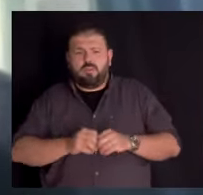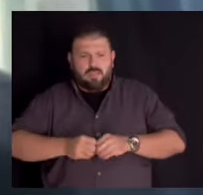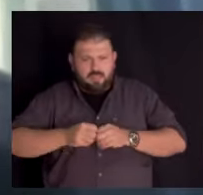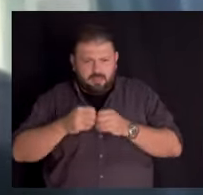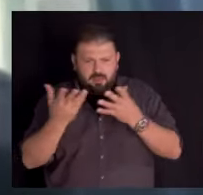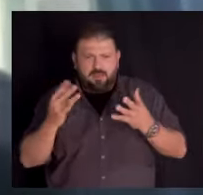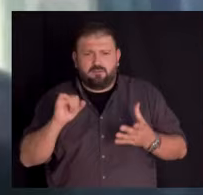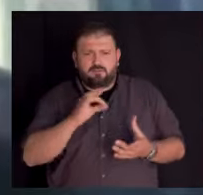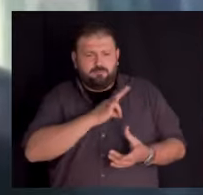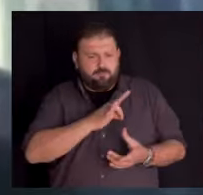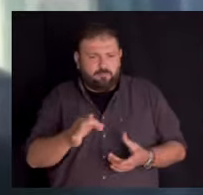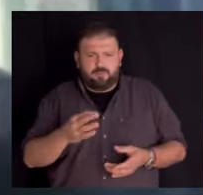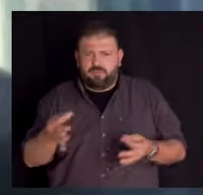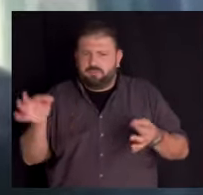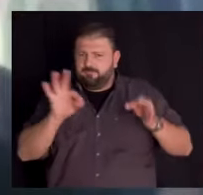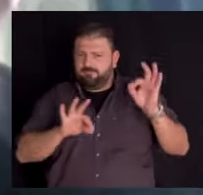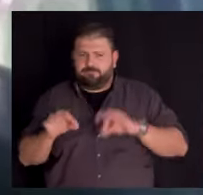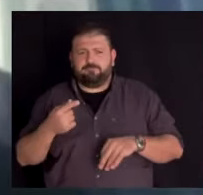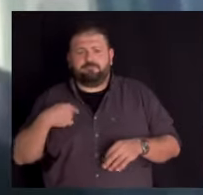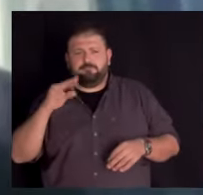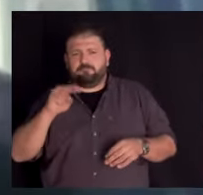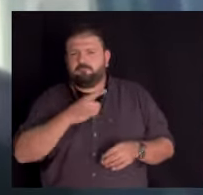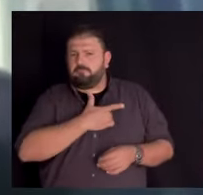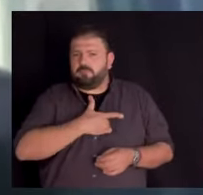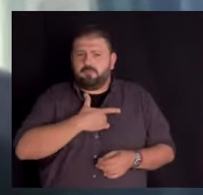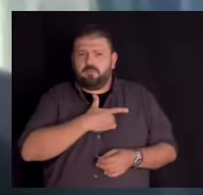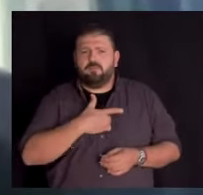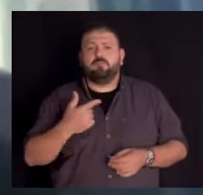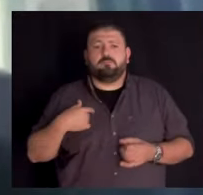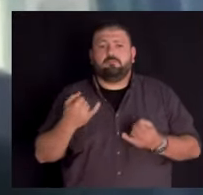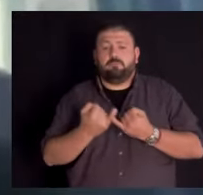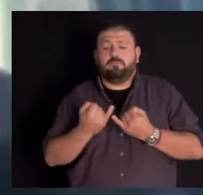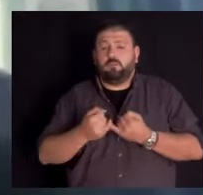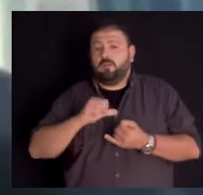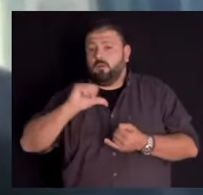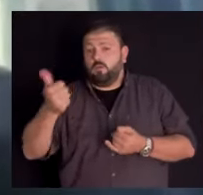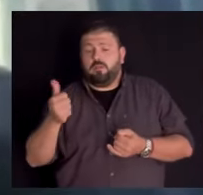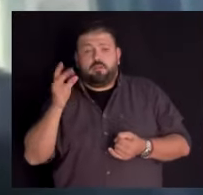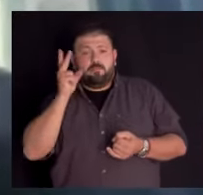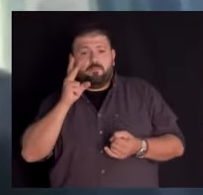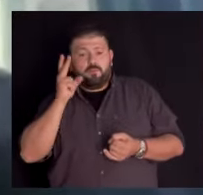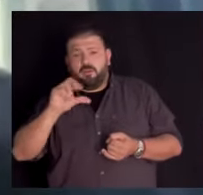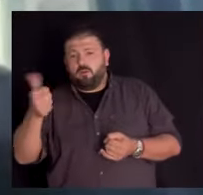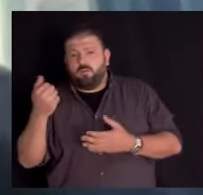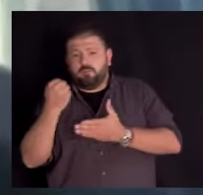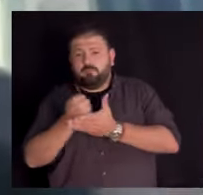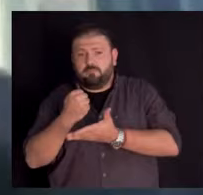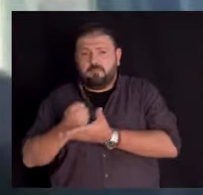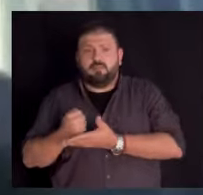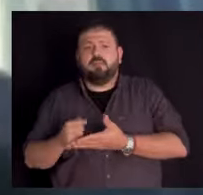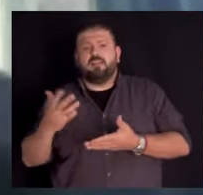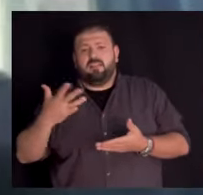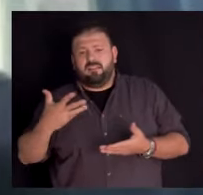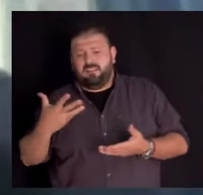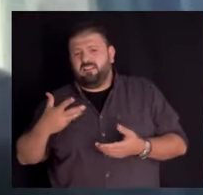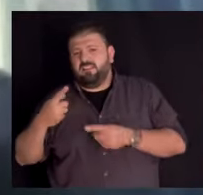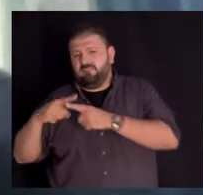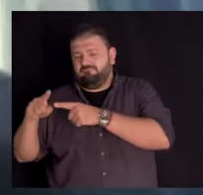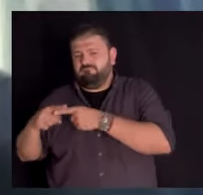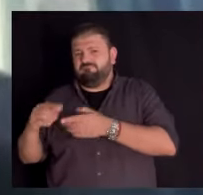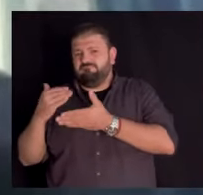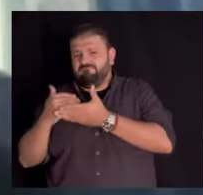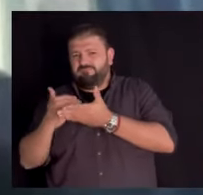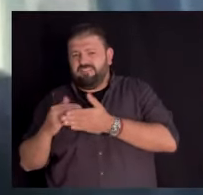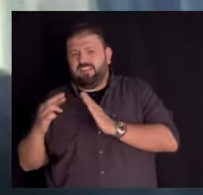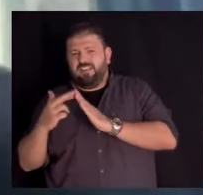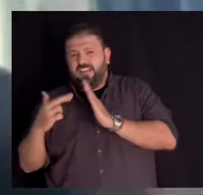que a mí me encantó, porque anteriormente yo había probado algunas otras marcas y bueno, tienen muchas restricciones y los